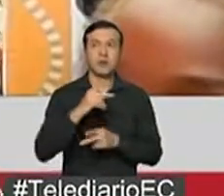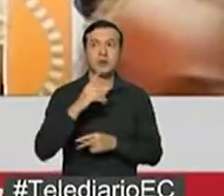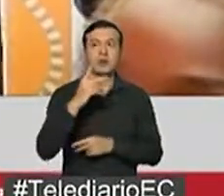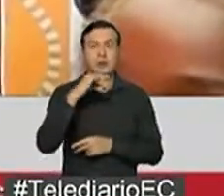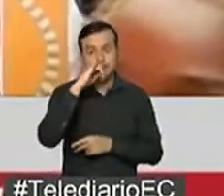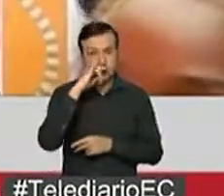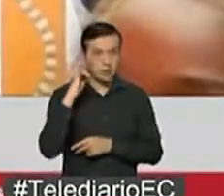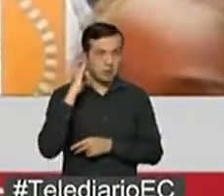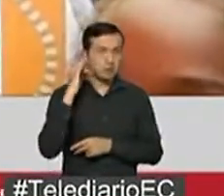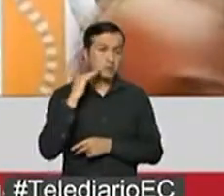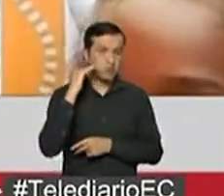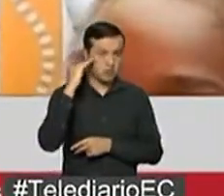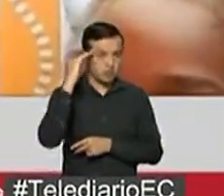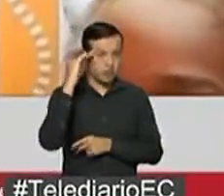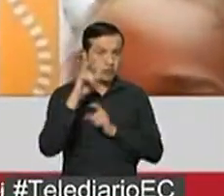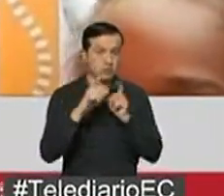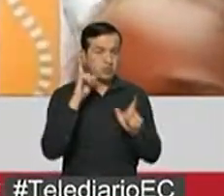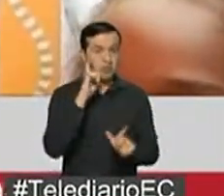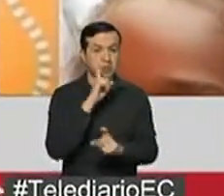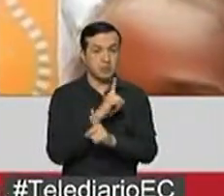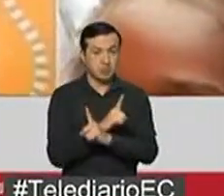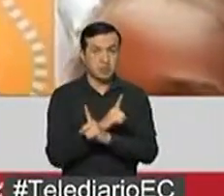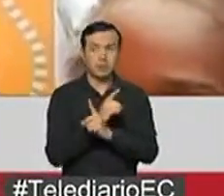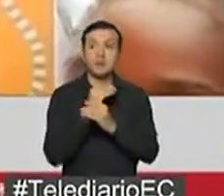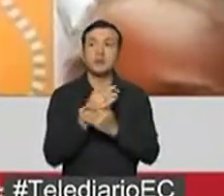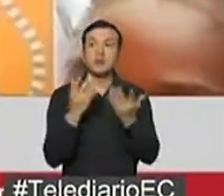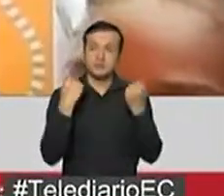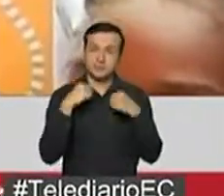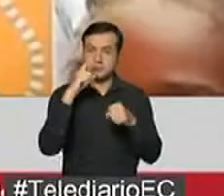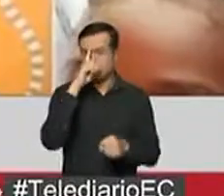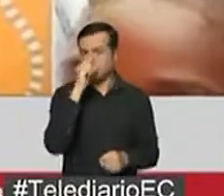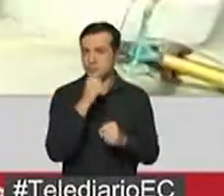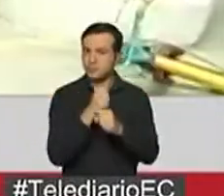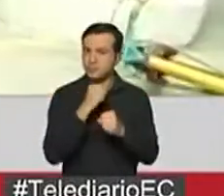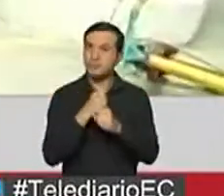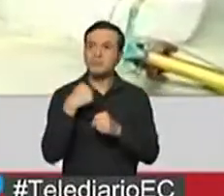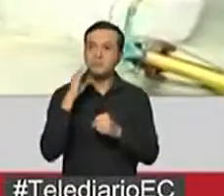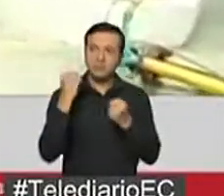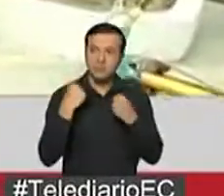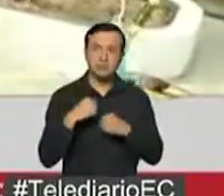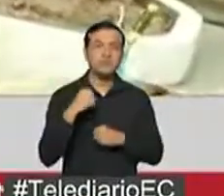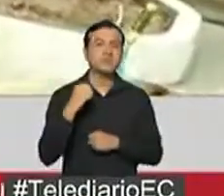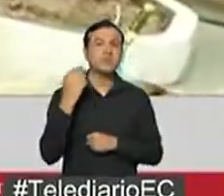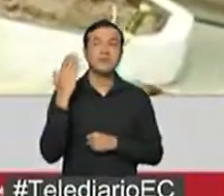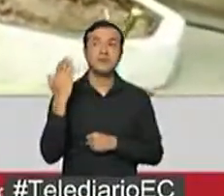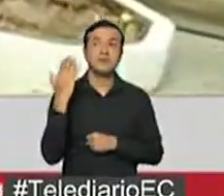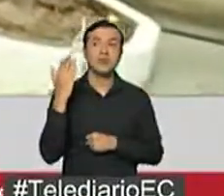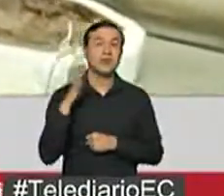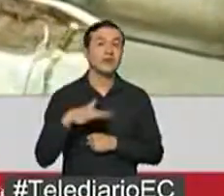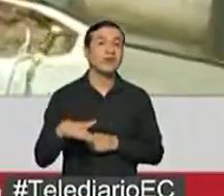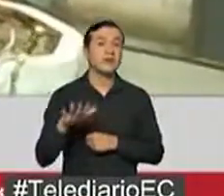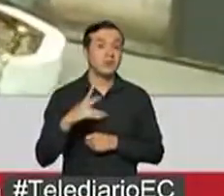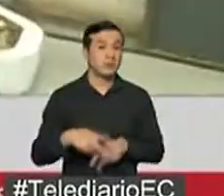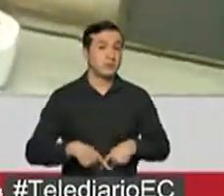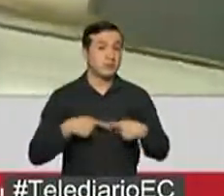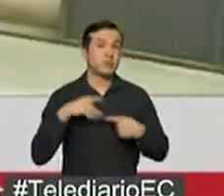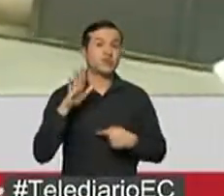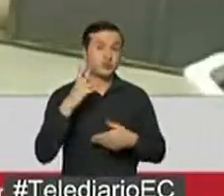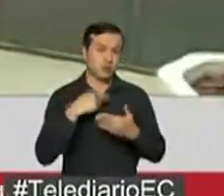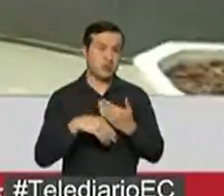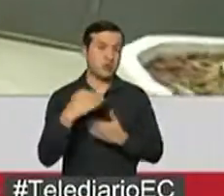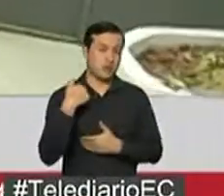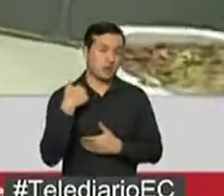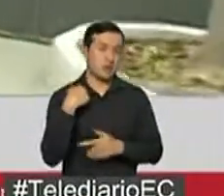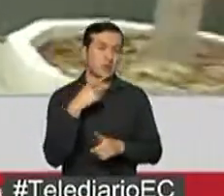adultos mayores a personas con discapacidad genera que trabajemos con mayor esfuerzo media peralta es habitante de la zona su hijo tiene